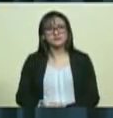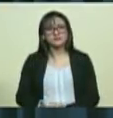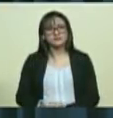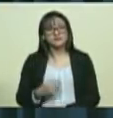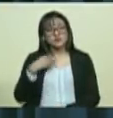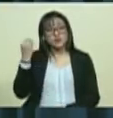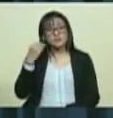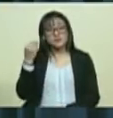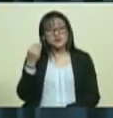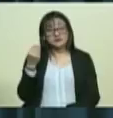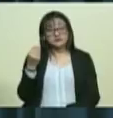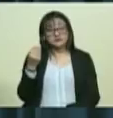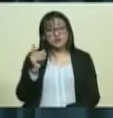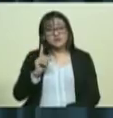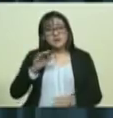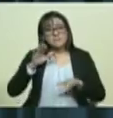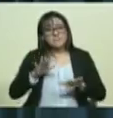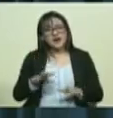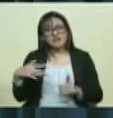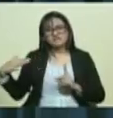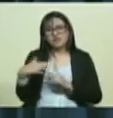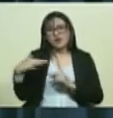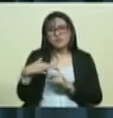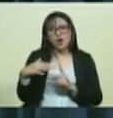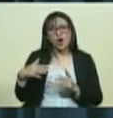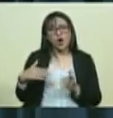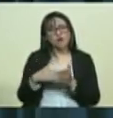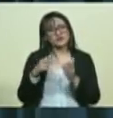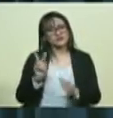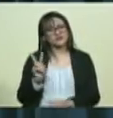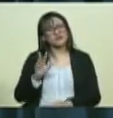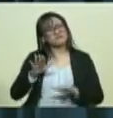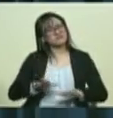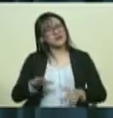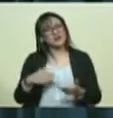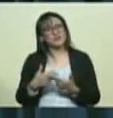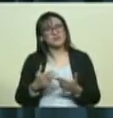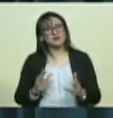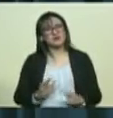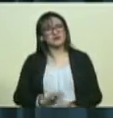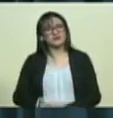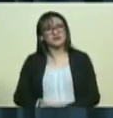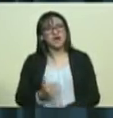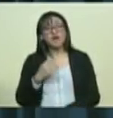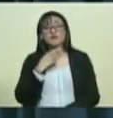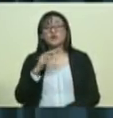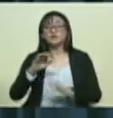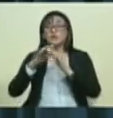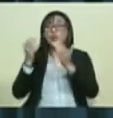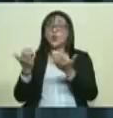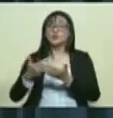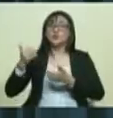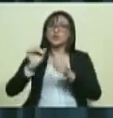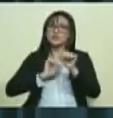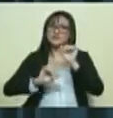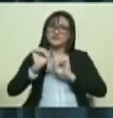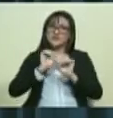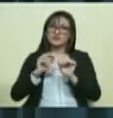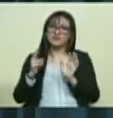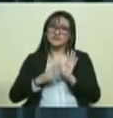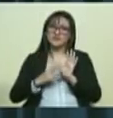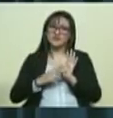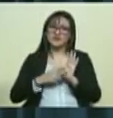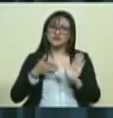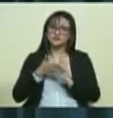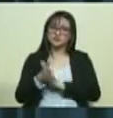algún momento debe cesar esa acción agresiva contra venezuela' afortunadamente también tenemos voces en el mundo entero que defiende la verdad